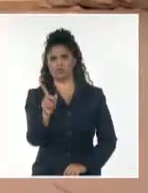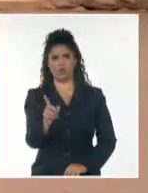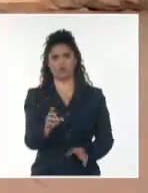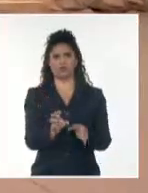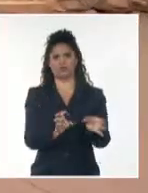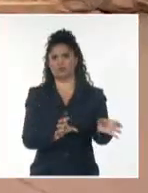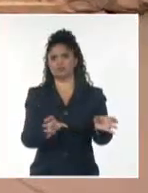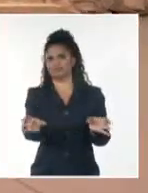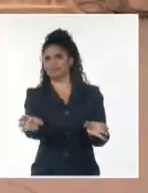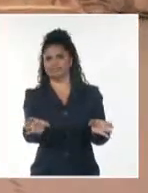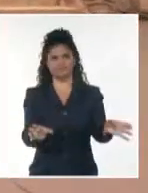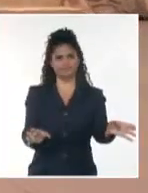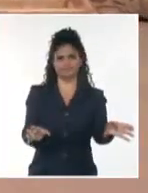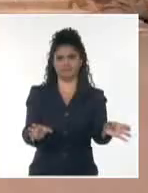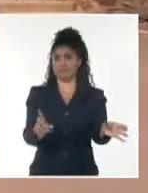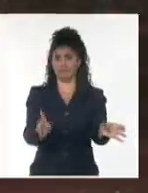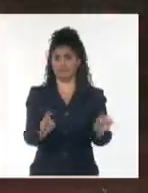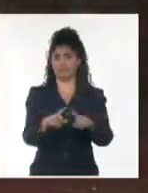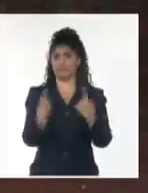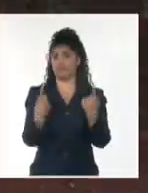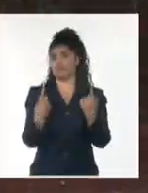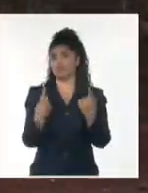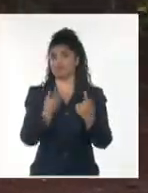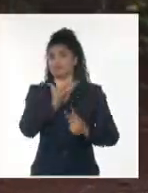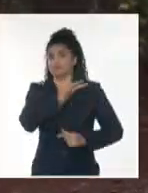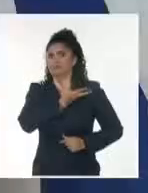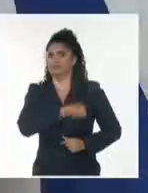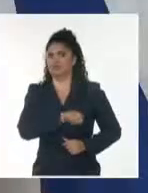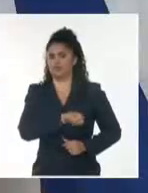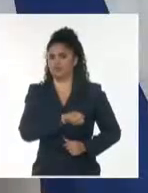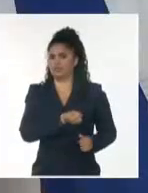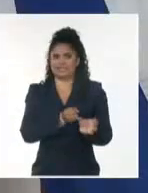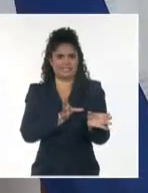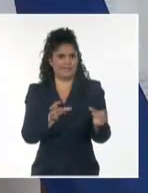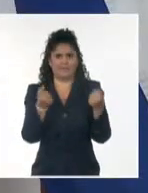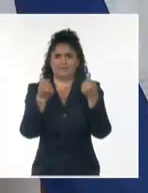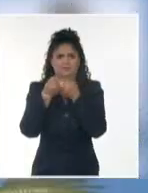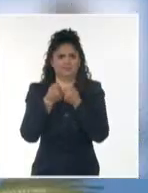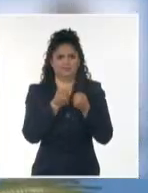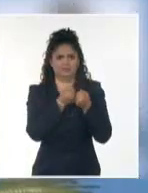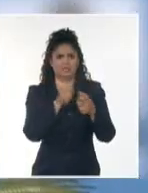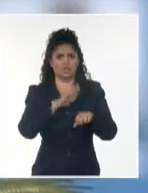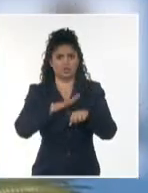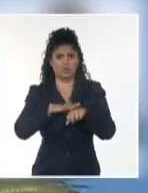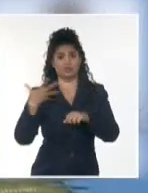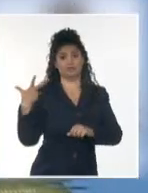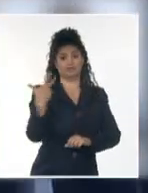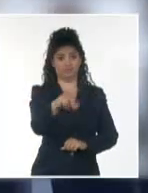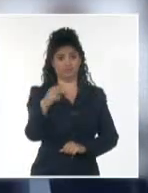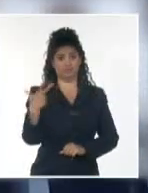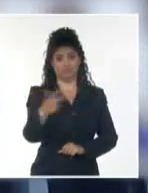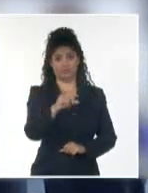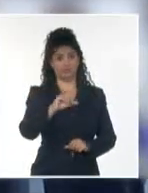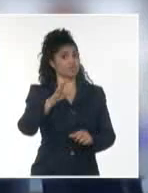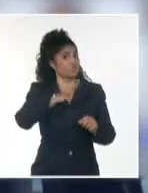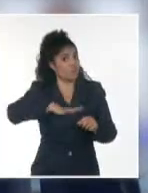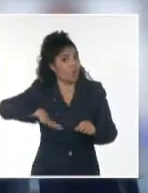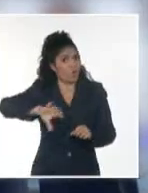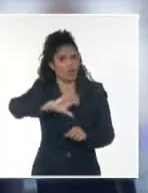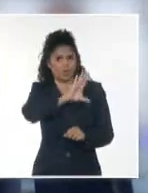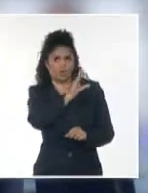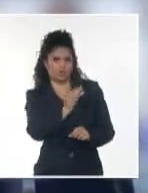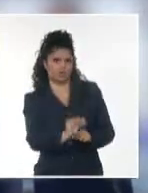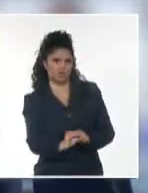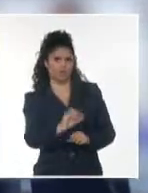había sufrido muchísimo debido al colonialismo que oprimía al continente. En septiembre de 2023 se abrió